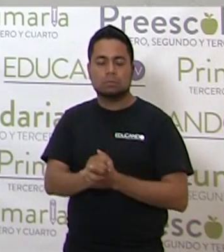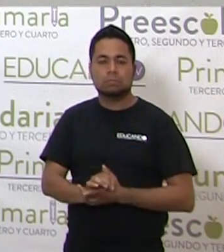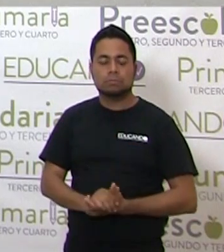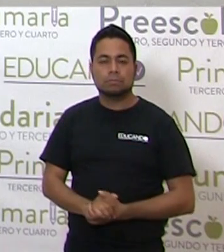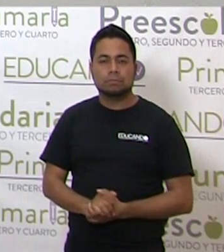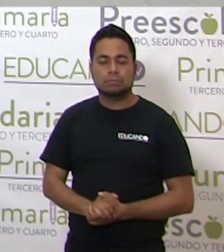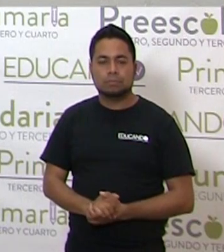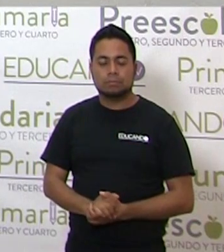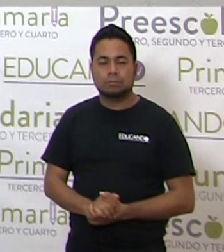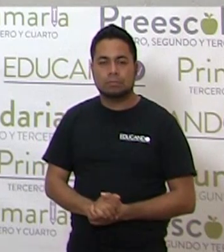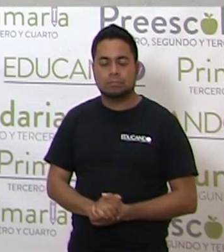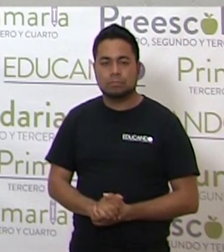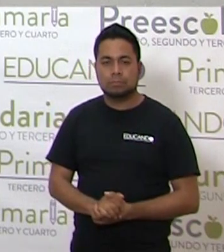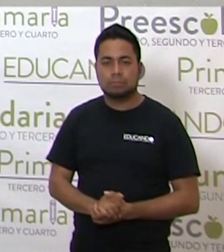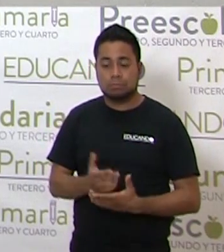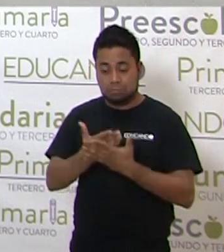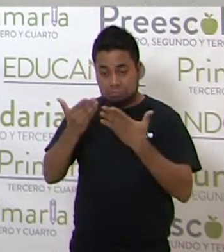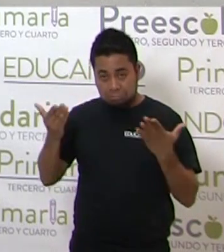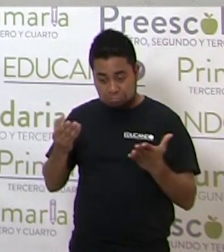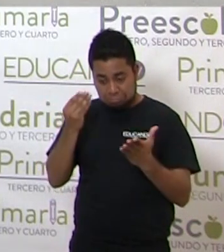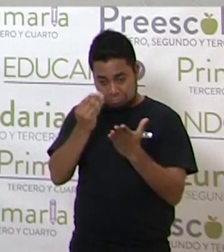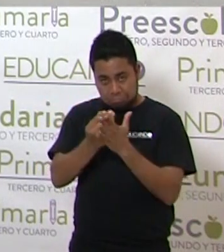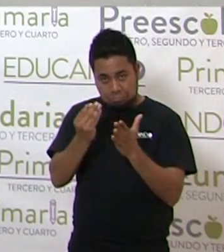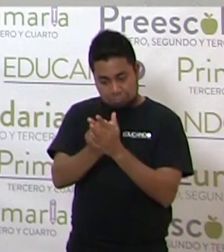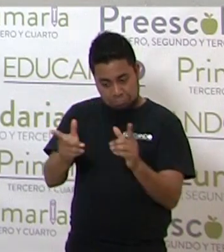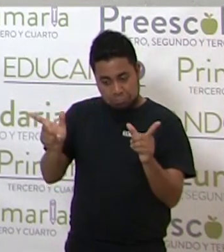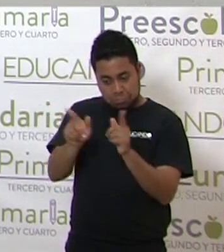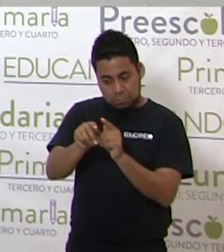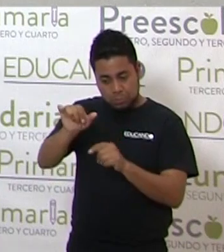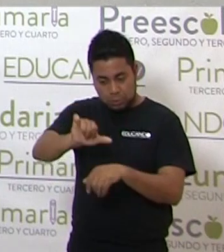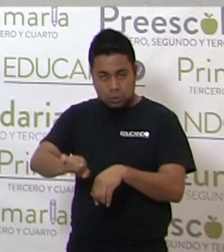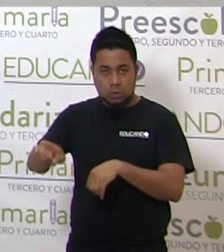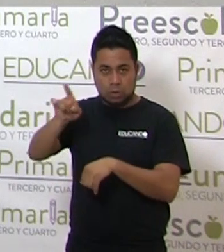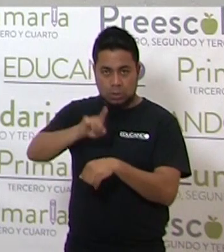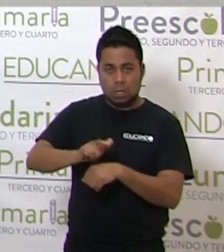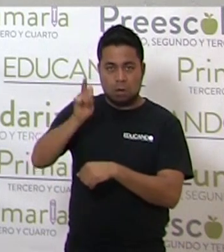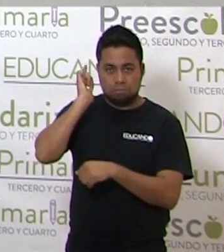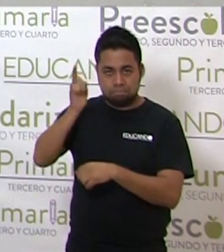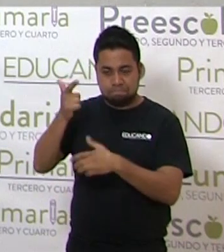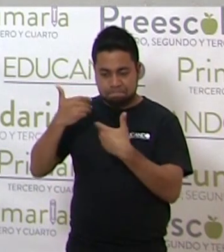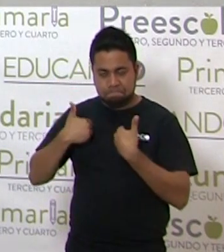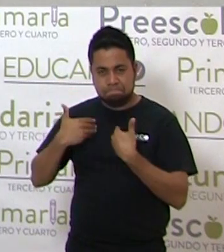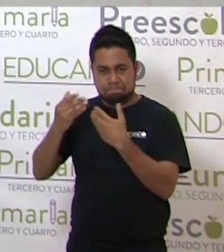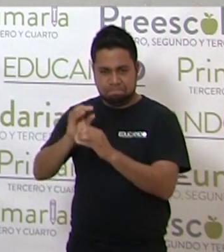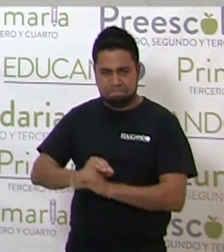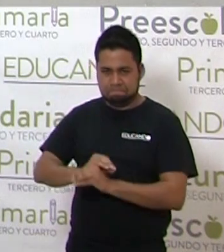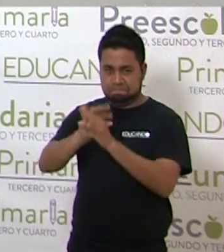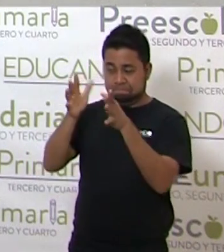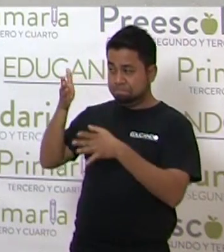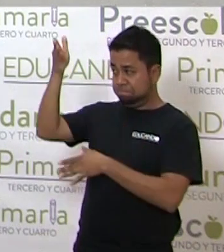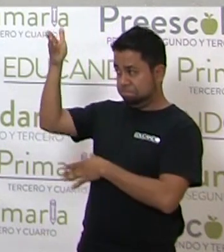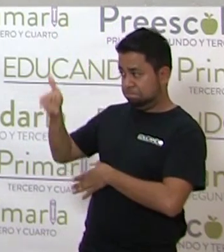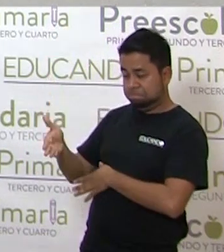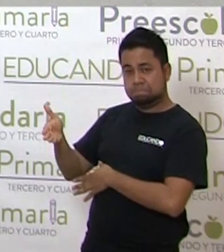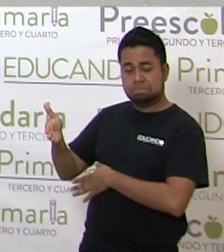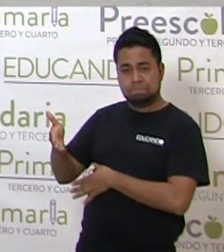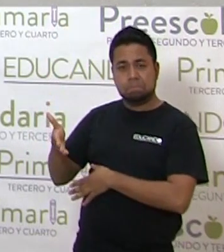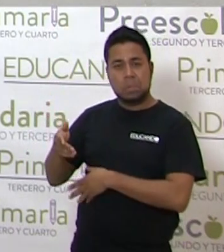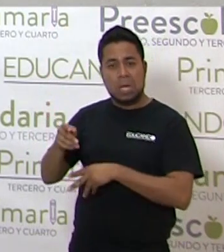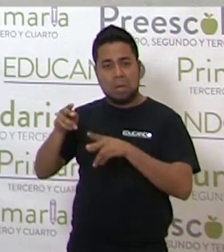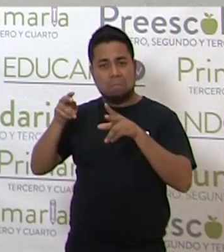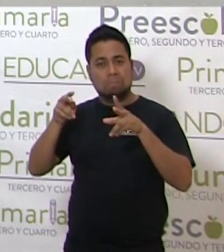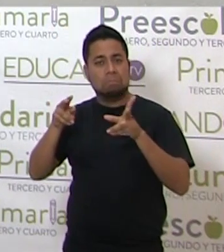esta manera cerramos nuestra clase del día de hoy. Espero que les haya quedado bien claro qué son los textos